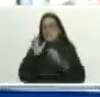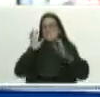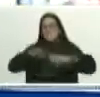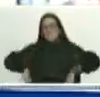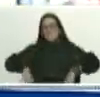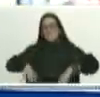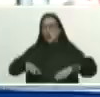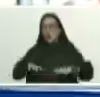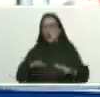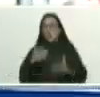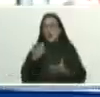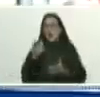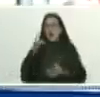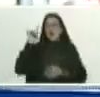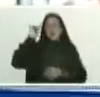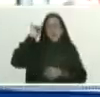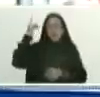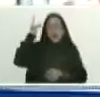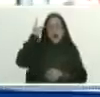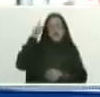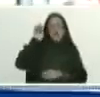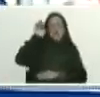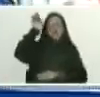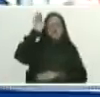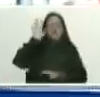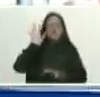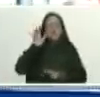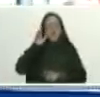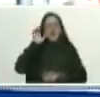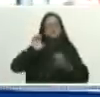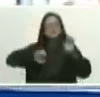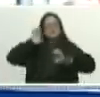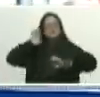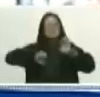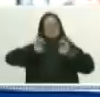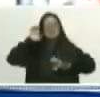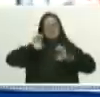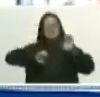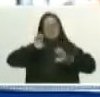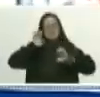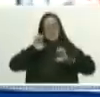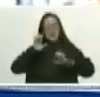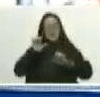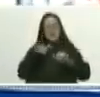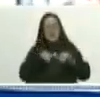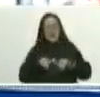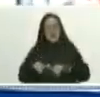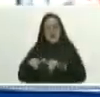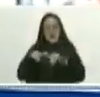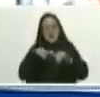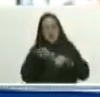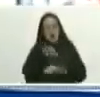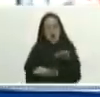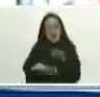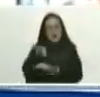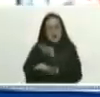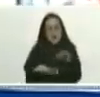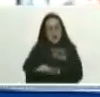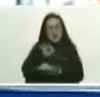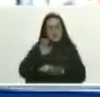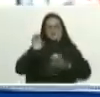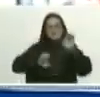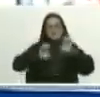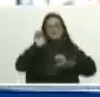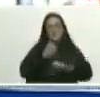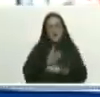previniendo situaciones futuras. Ya ese estudio lo hicieron los expertos, los ingenieros, los arquitectos,